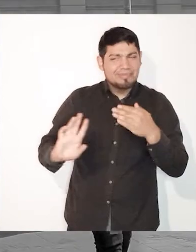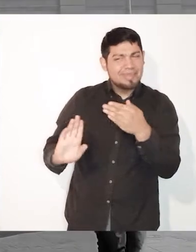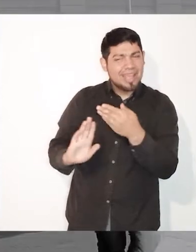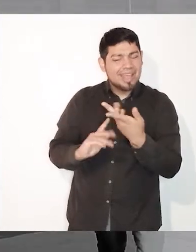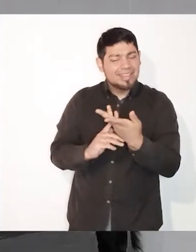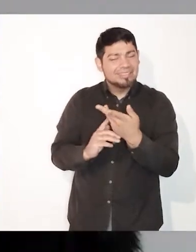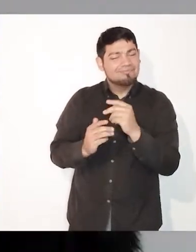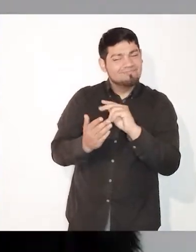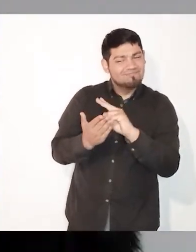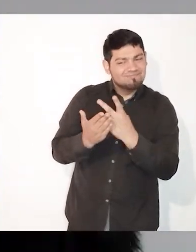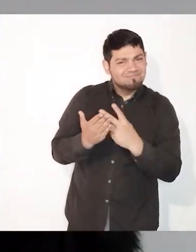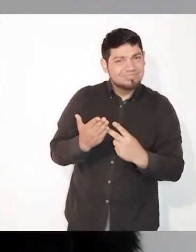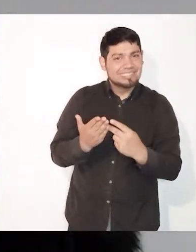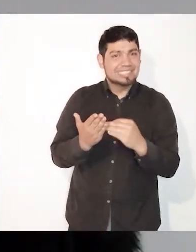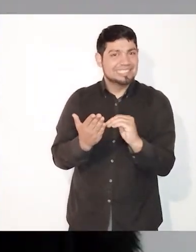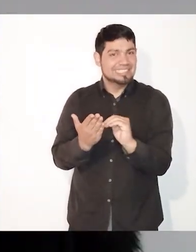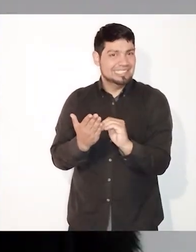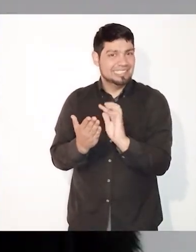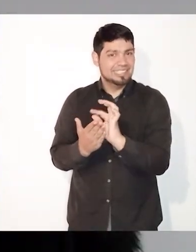móviles,